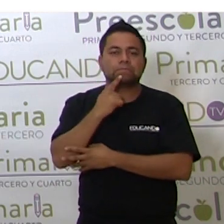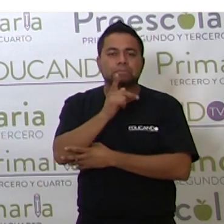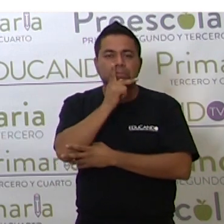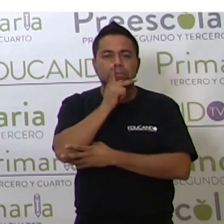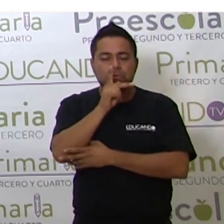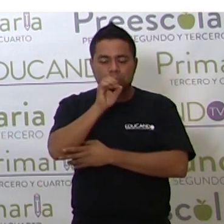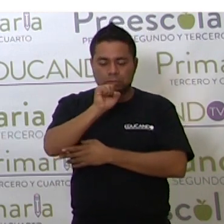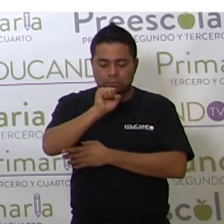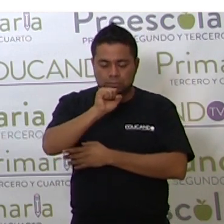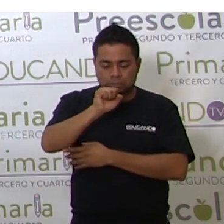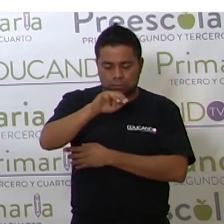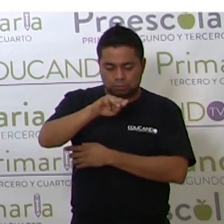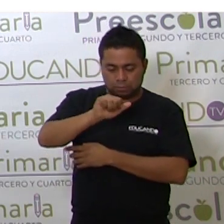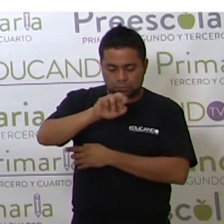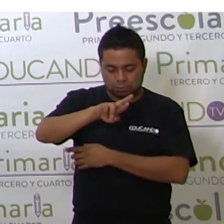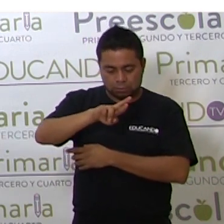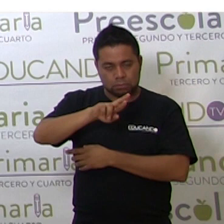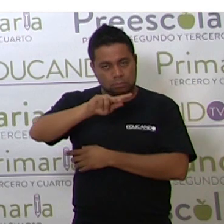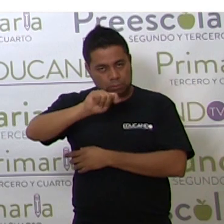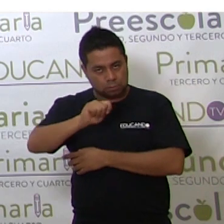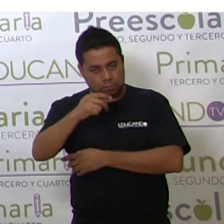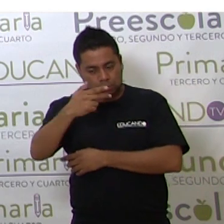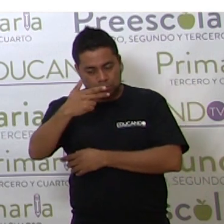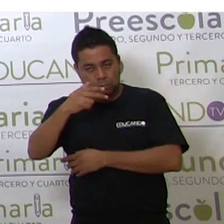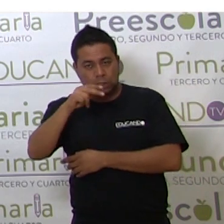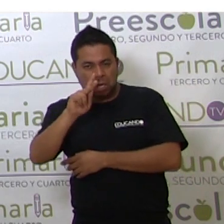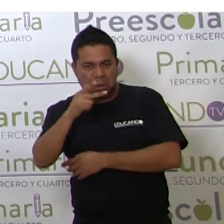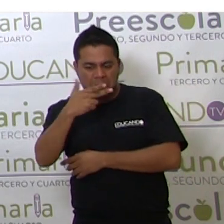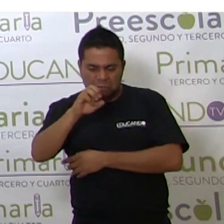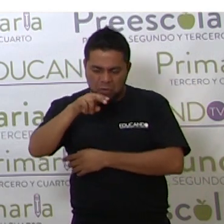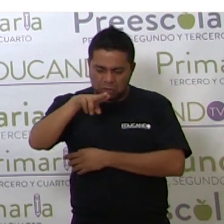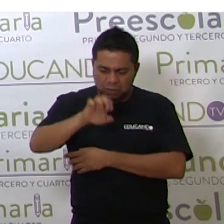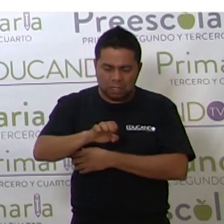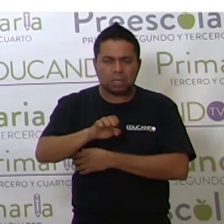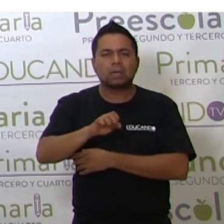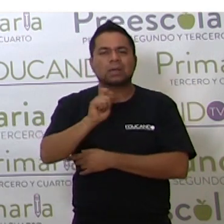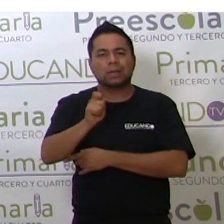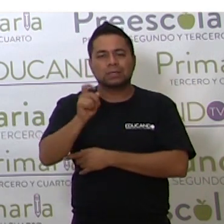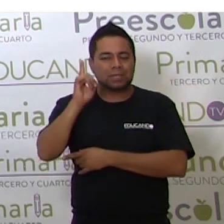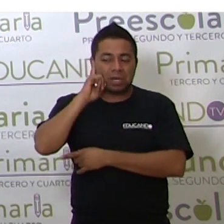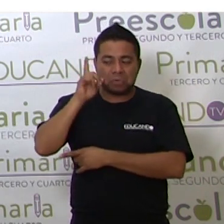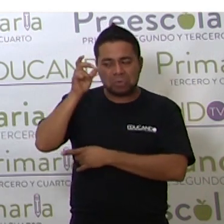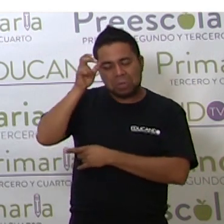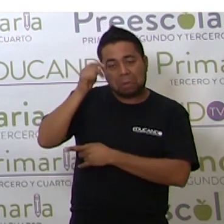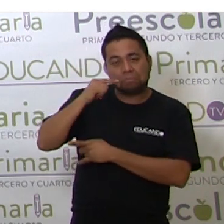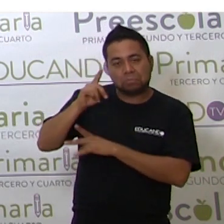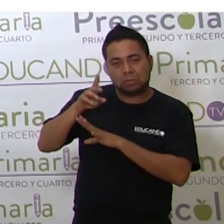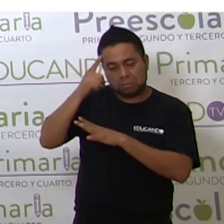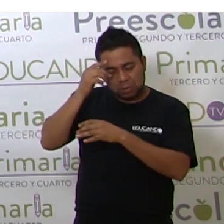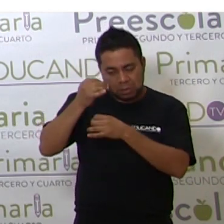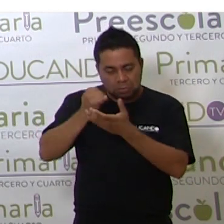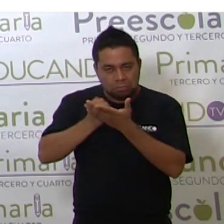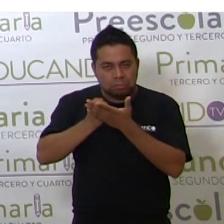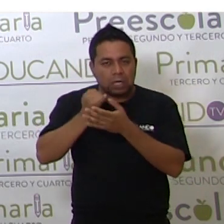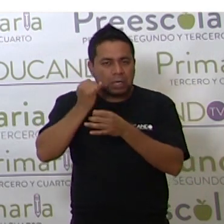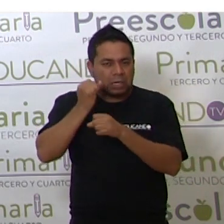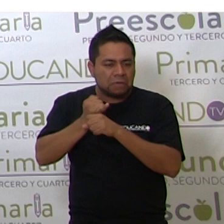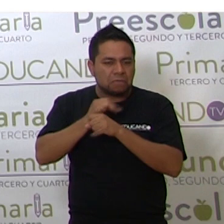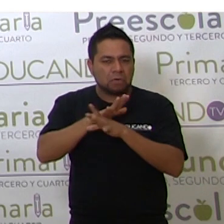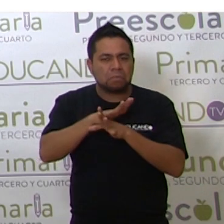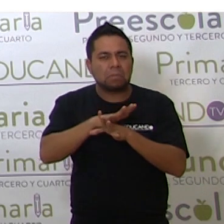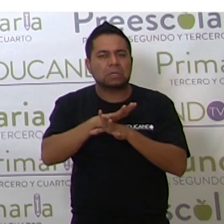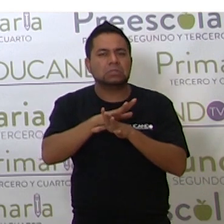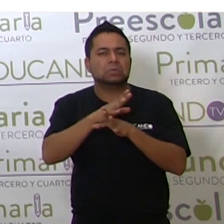palabra inteligente en donde ya podemos nosotros accesar a cualquier tipo de información y utilizarlo prácticamente como una computadora